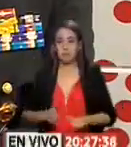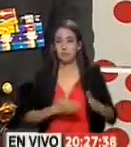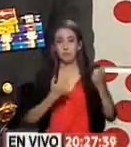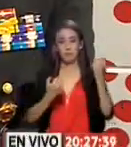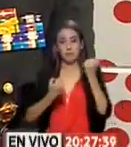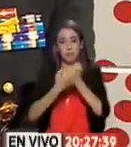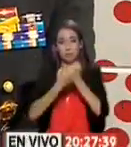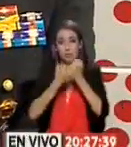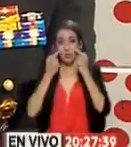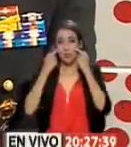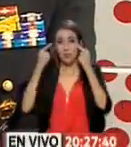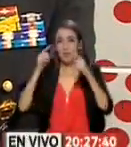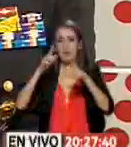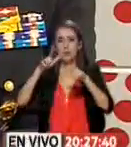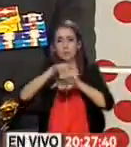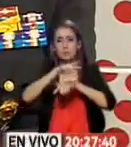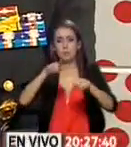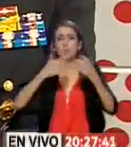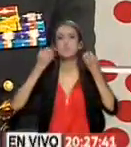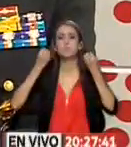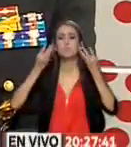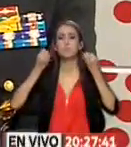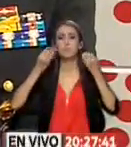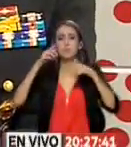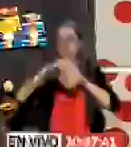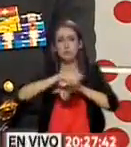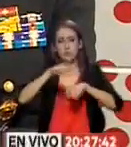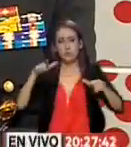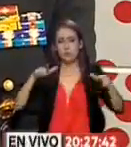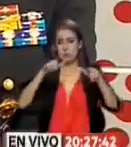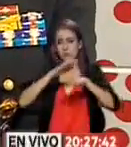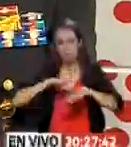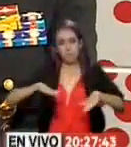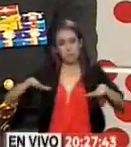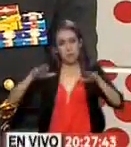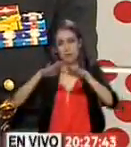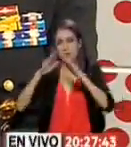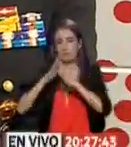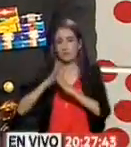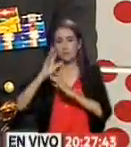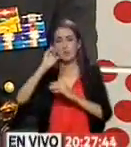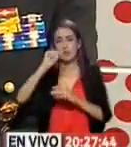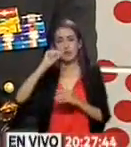Mayaico y Machinaza. En 1941, la